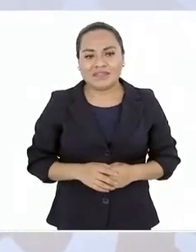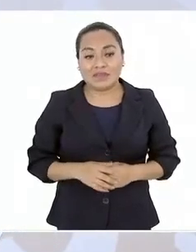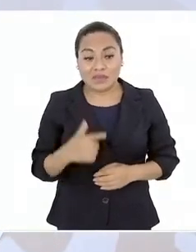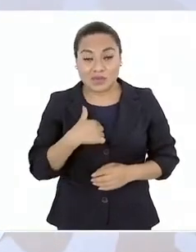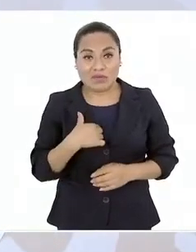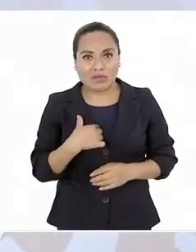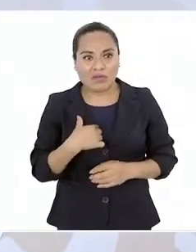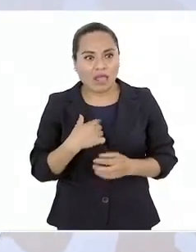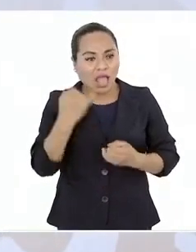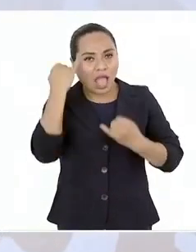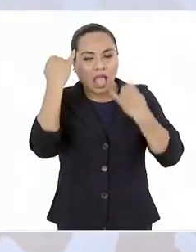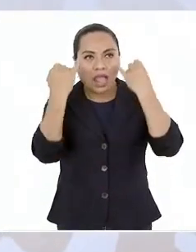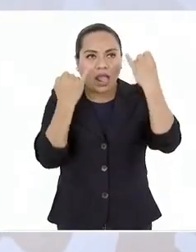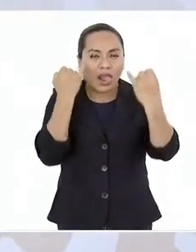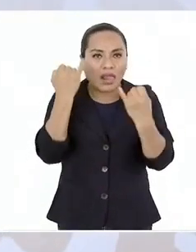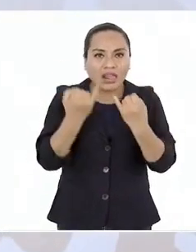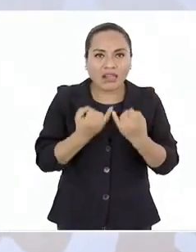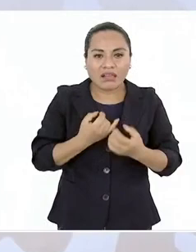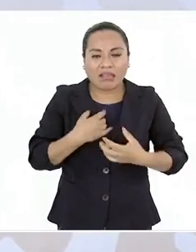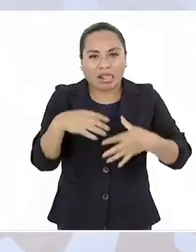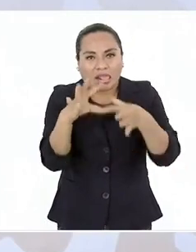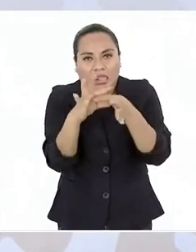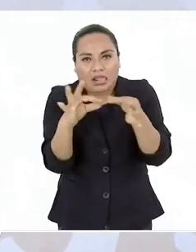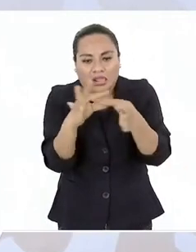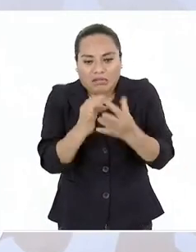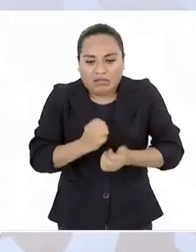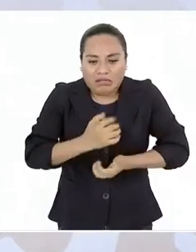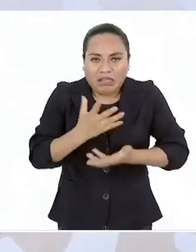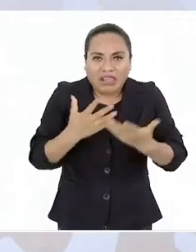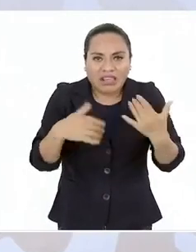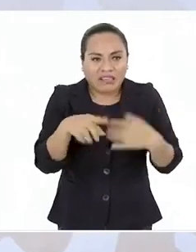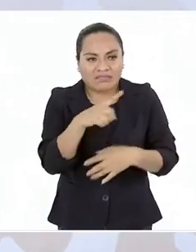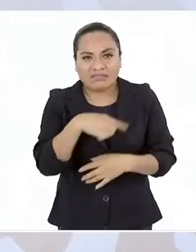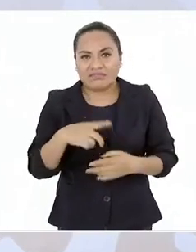inventando nada y tampoco estoy hablando al tanteo.